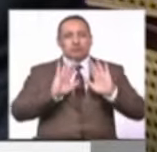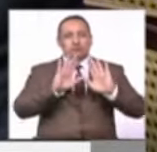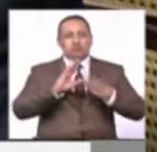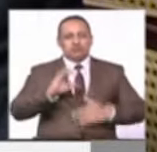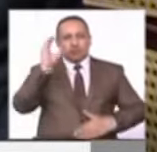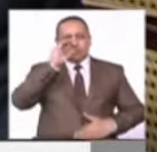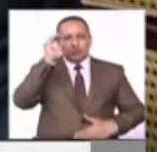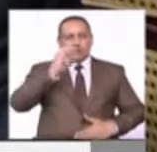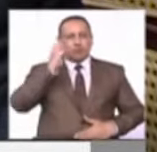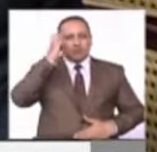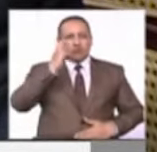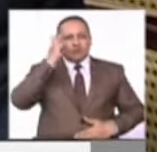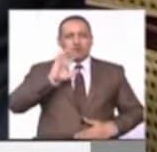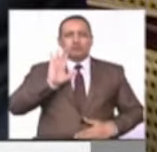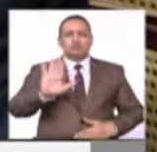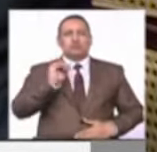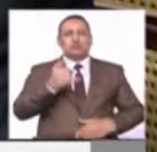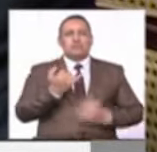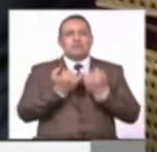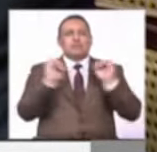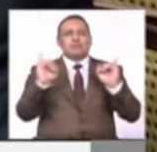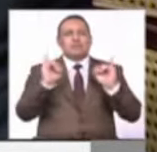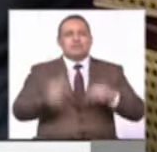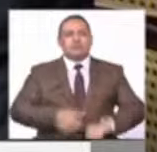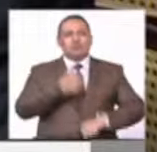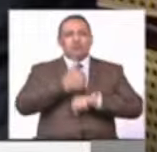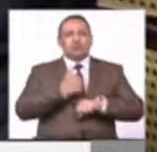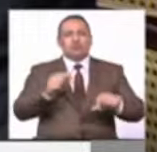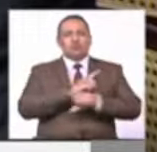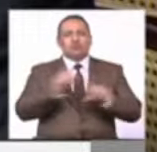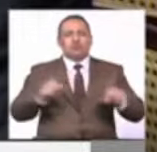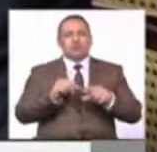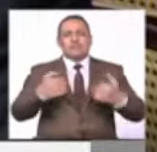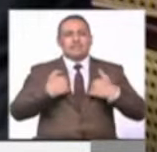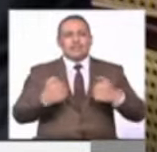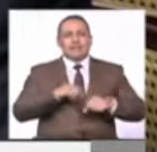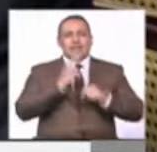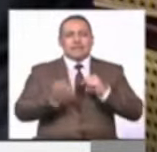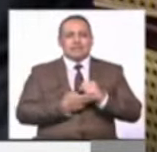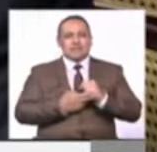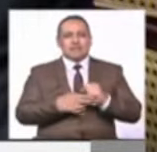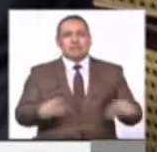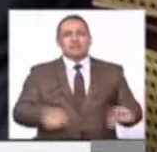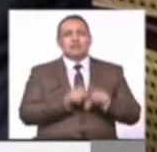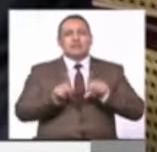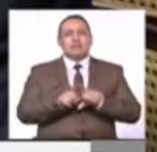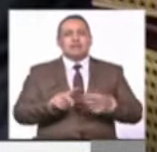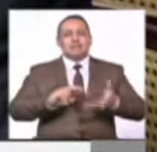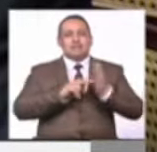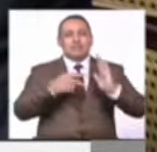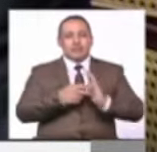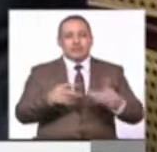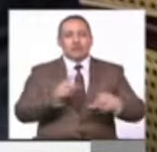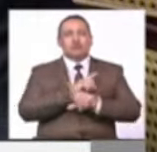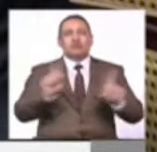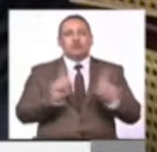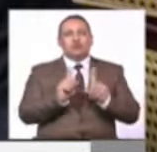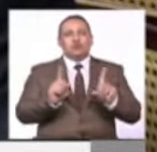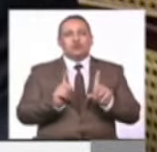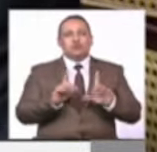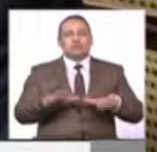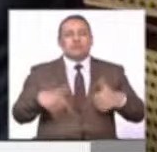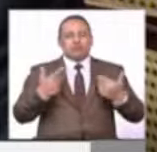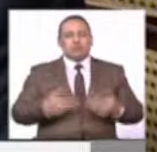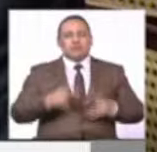políticos su autonomía e Independencia no estará garantizada en consecuencia no se